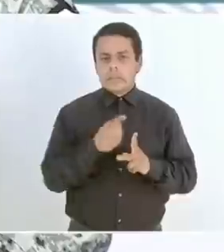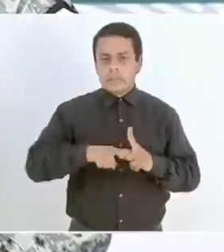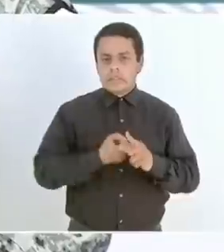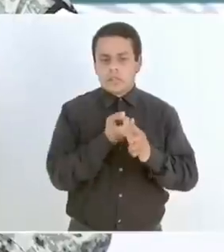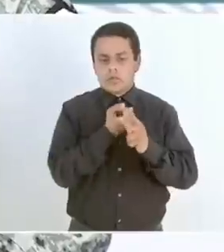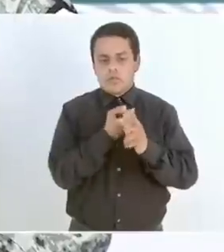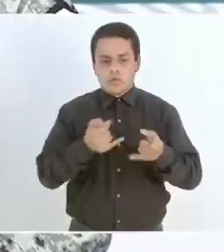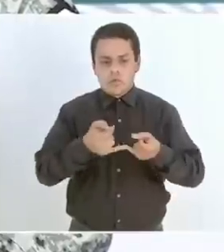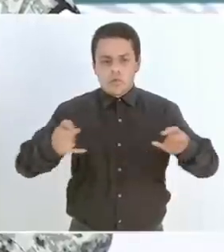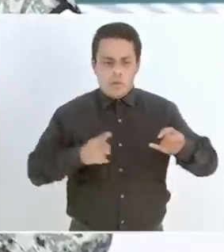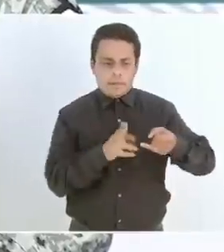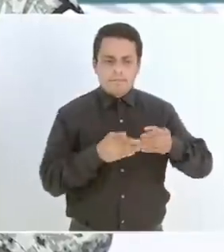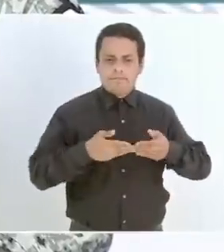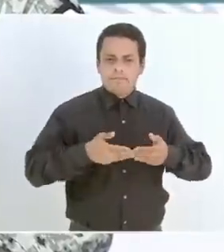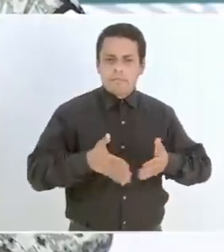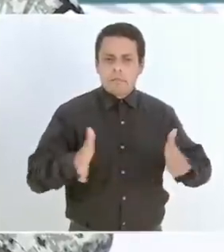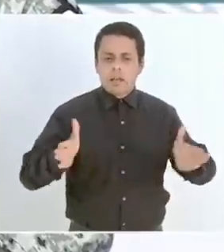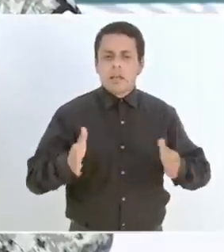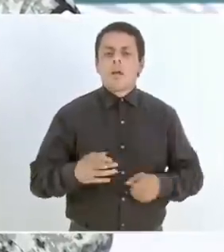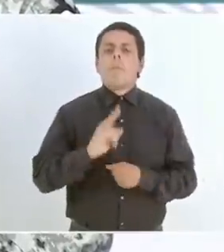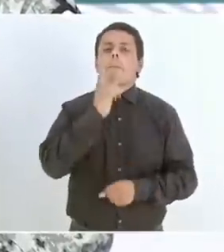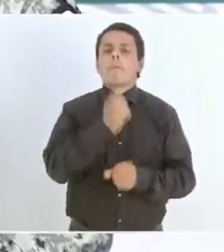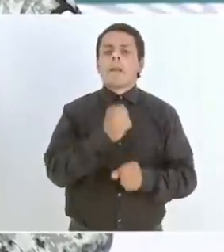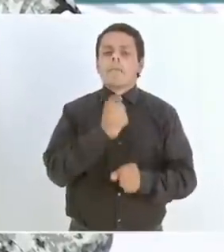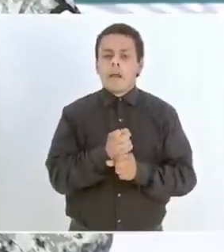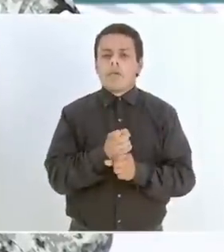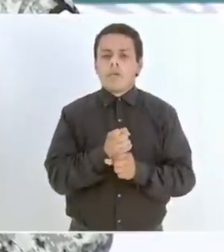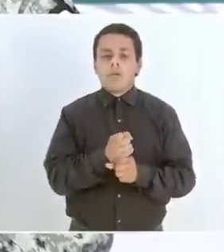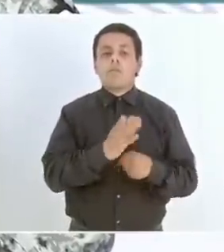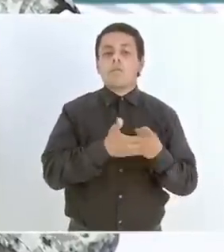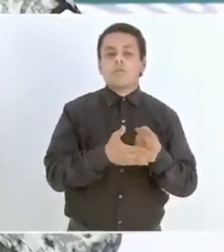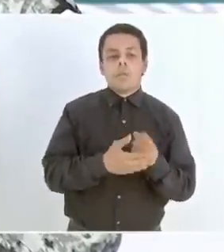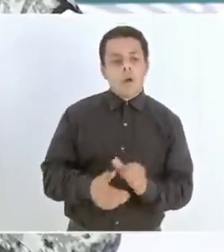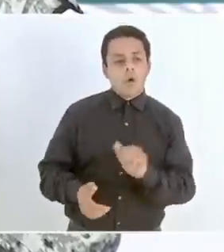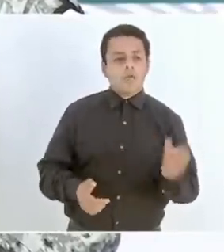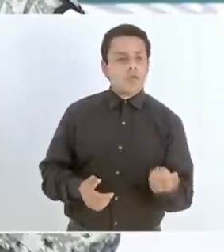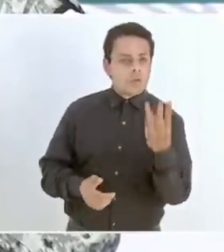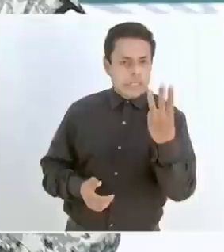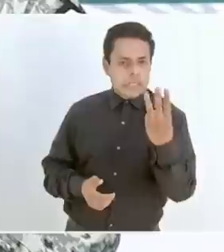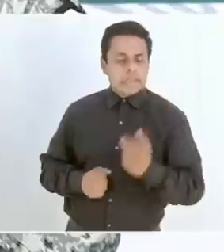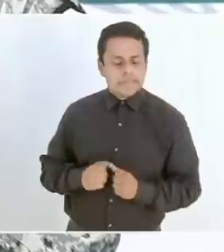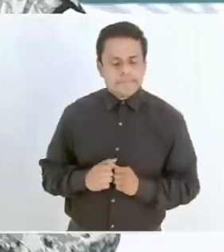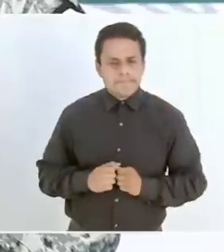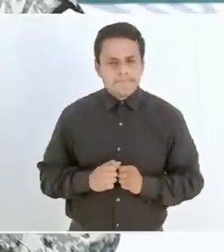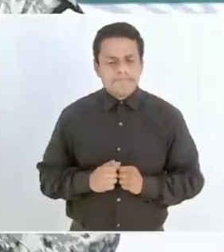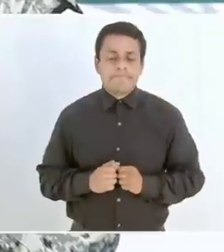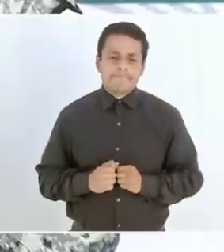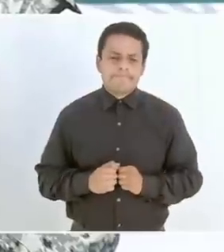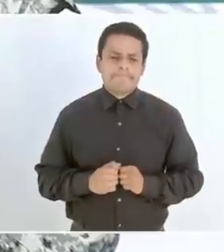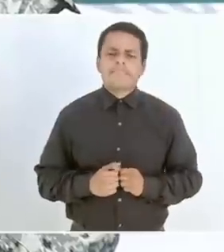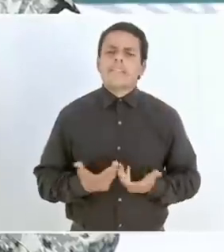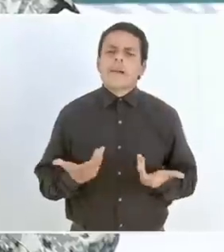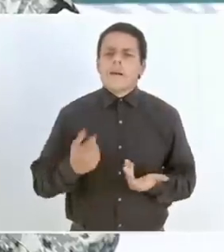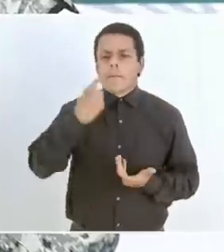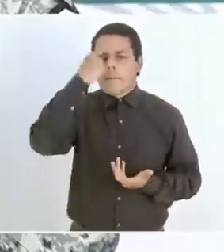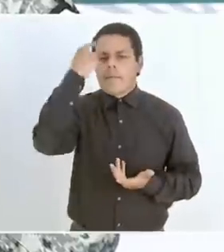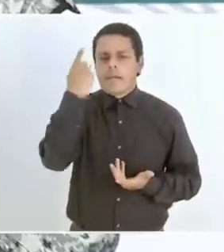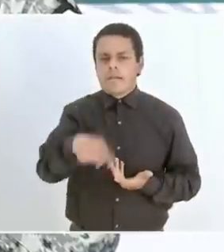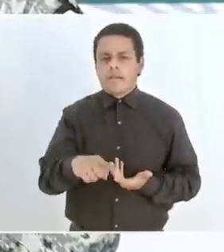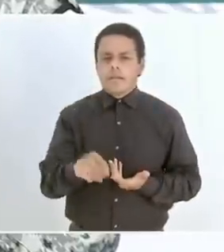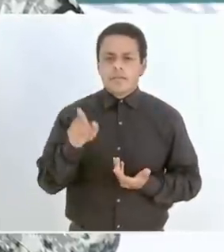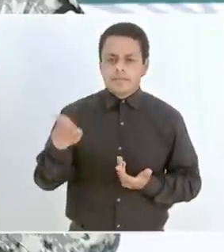primero de cuatro que se contemplan para el estado de Zacatecas, acción con la que se cumple el